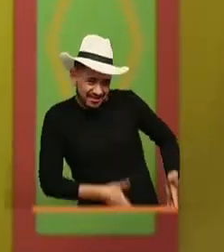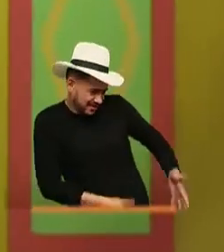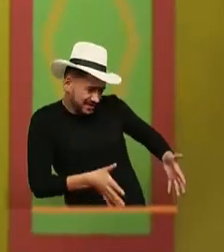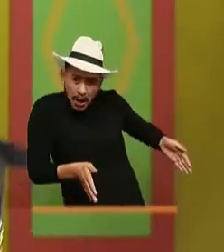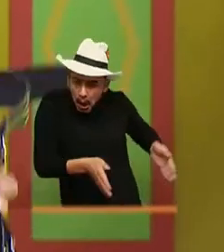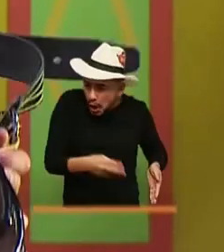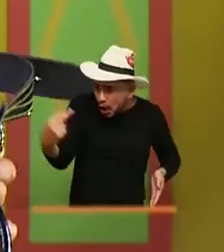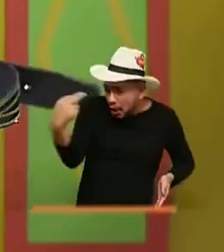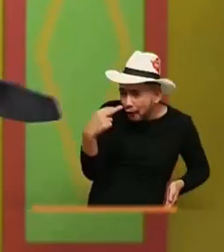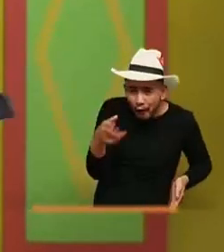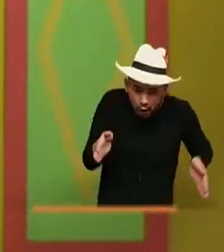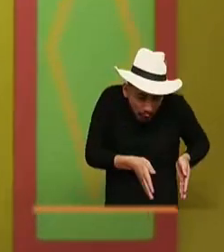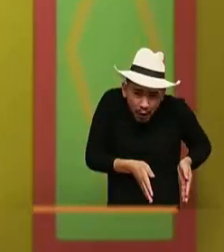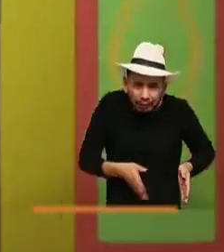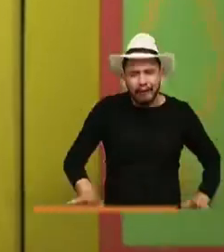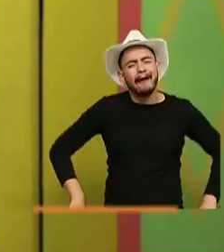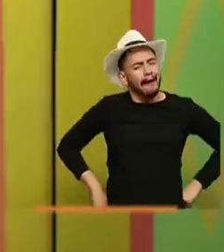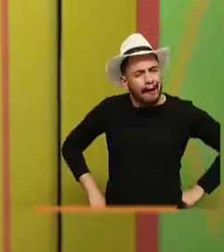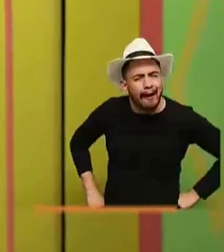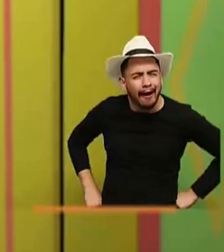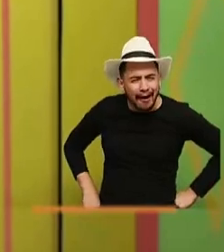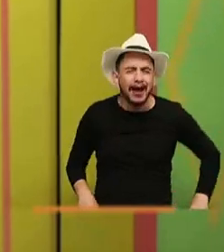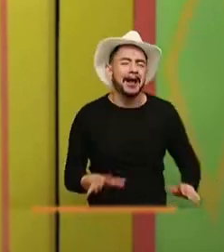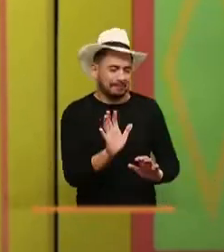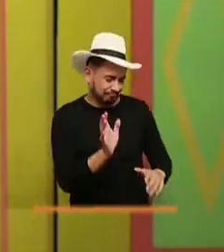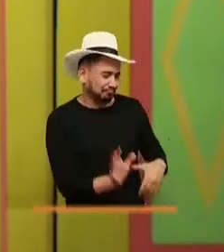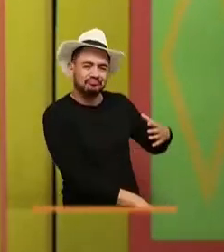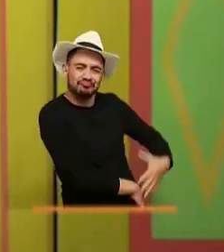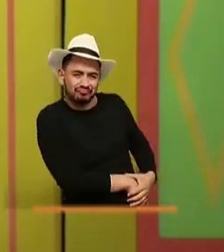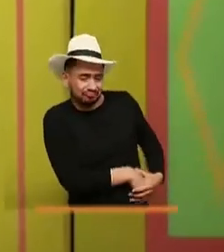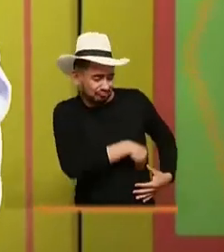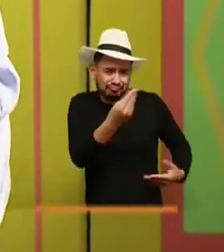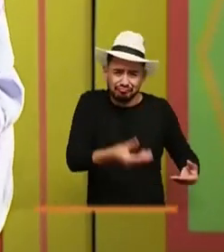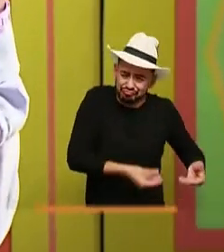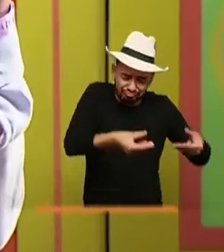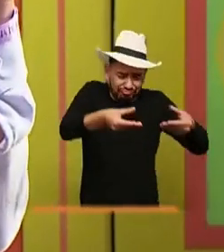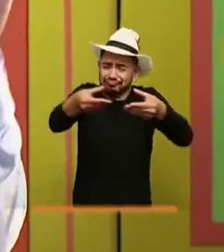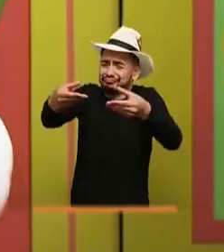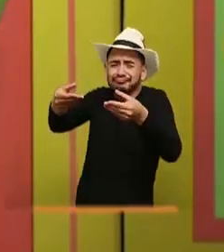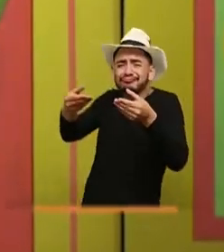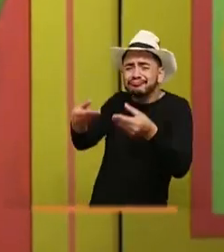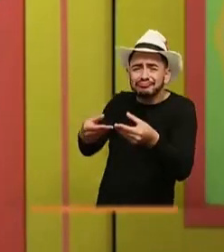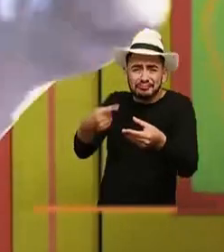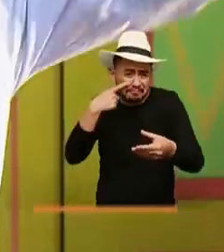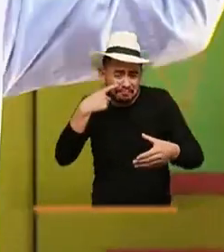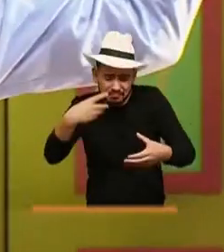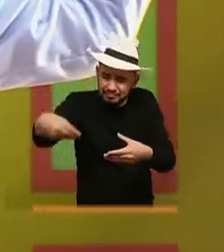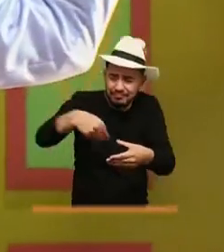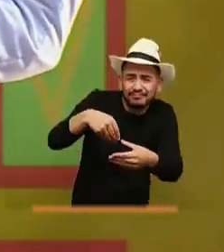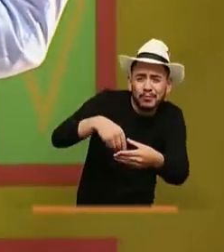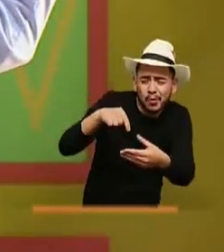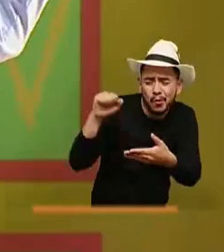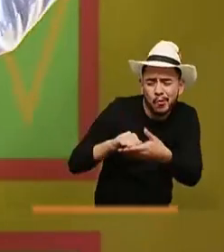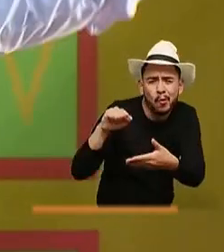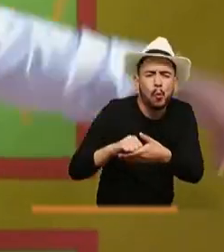pequeño, lo muestro pa' lo que vea. Consígneme a la cuenta, que ahí sí cabe